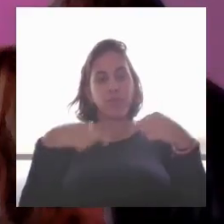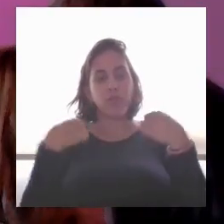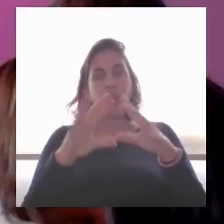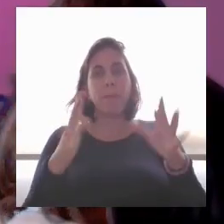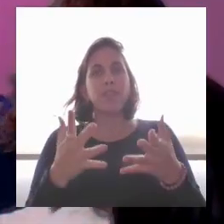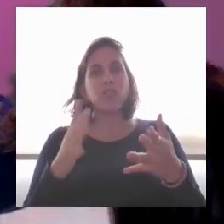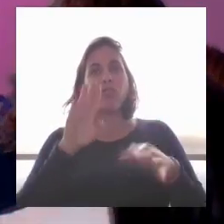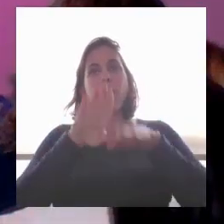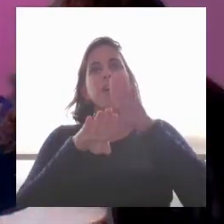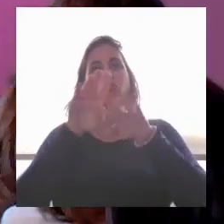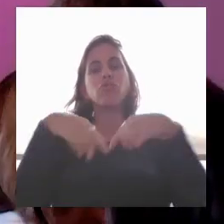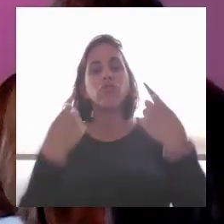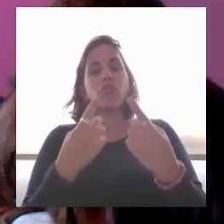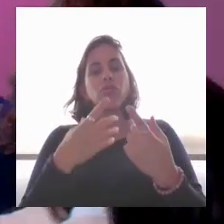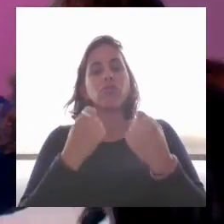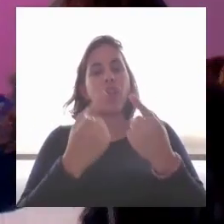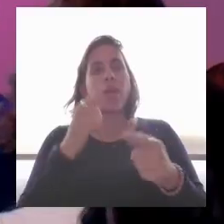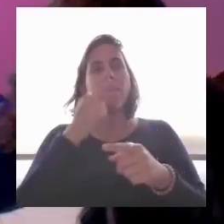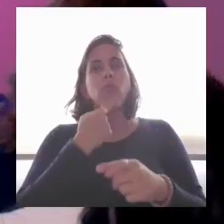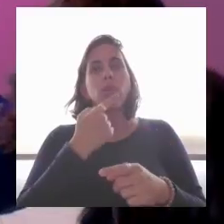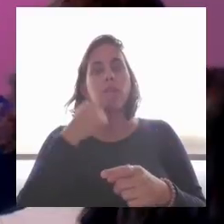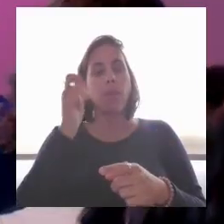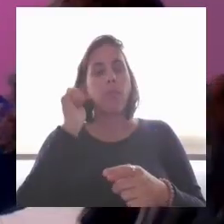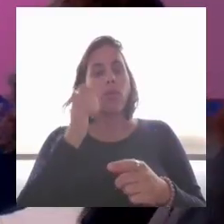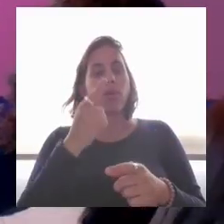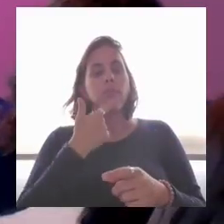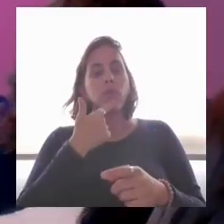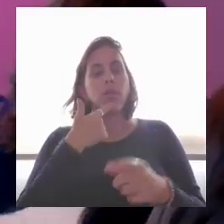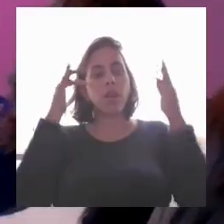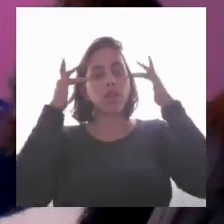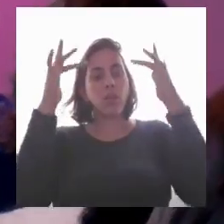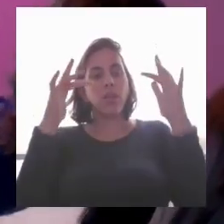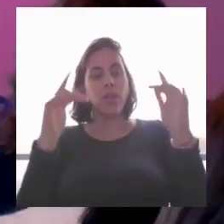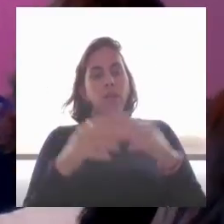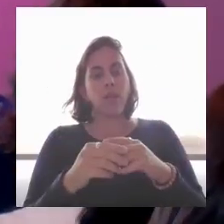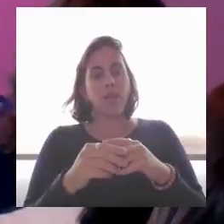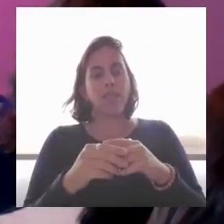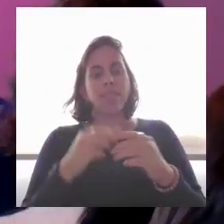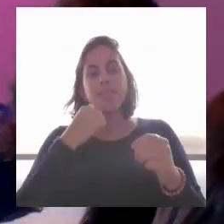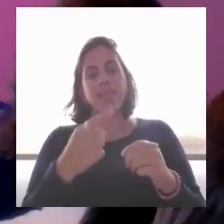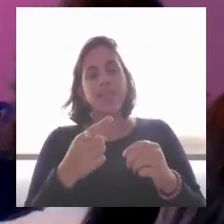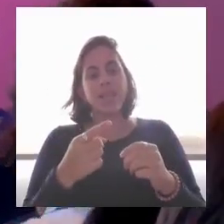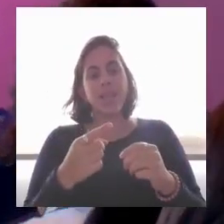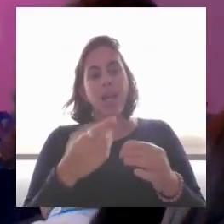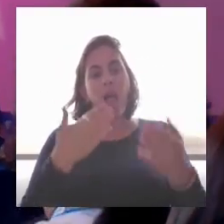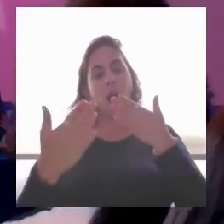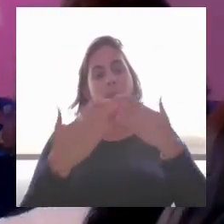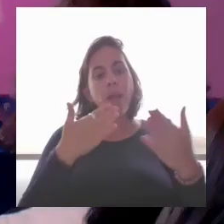dar desde las políticas públicas, políticas educativas, en este sentido, según lo que venimos